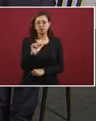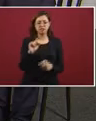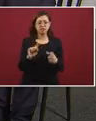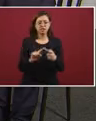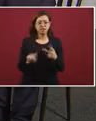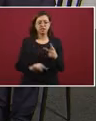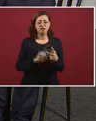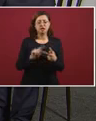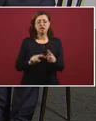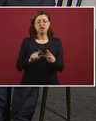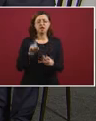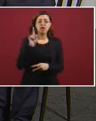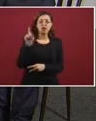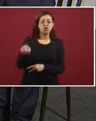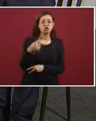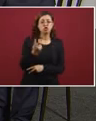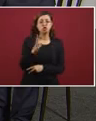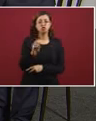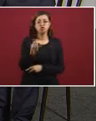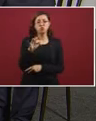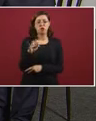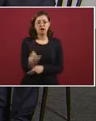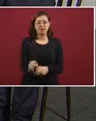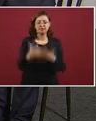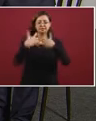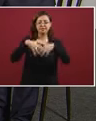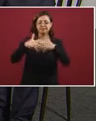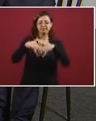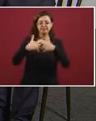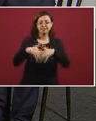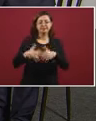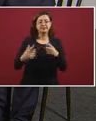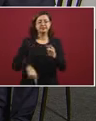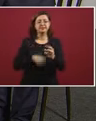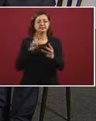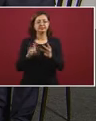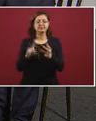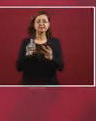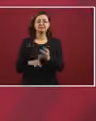nueva refinería de Dos Bocas y el Tren Maya.